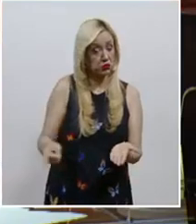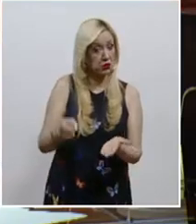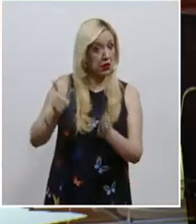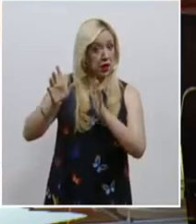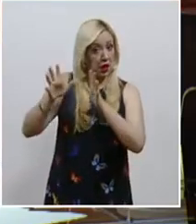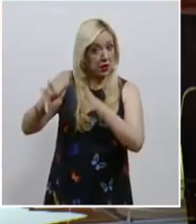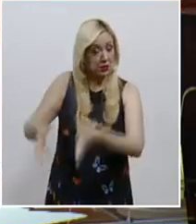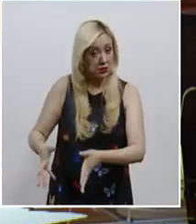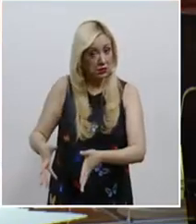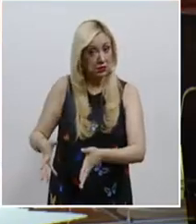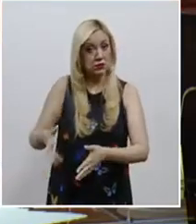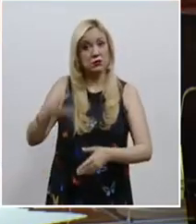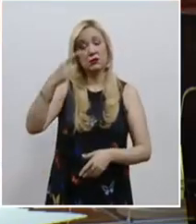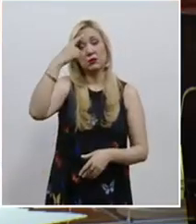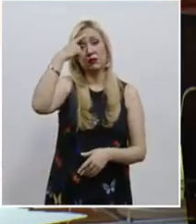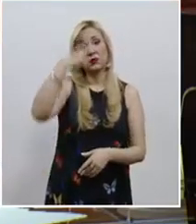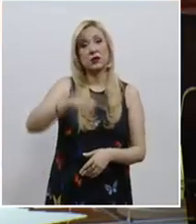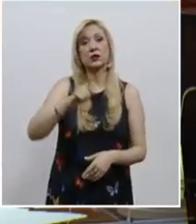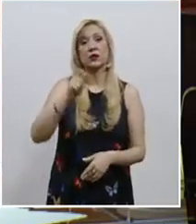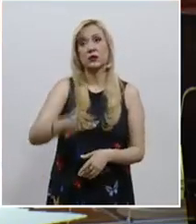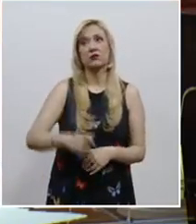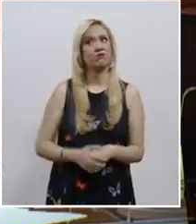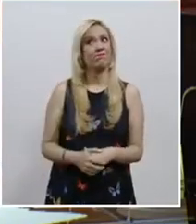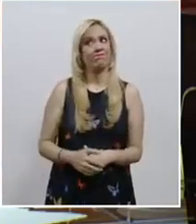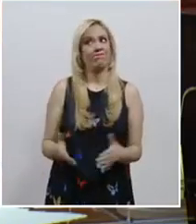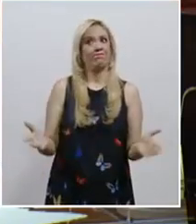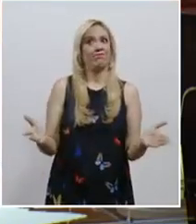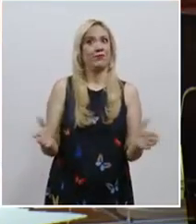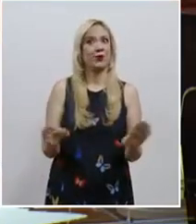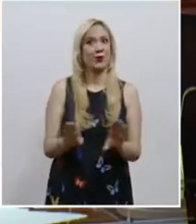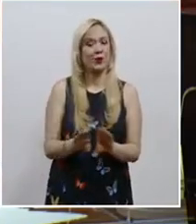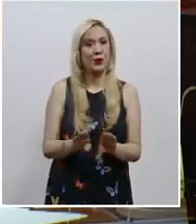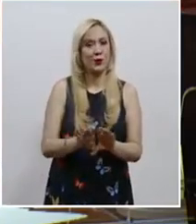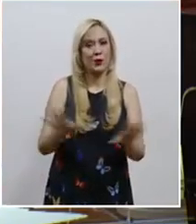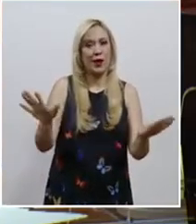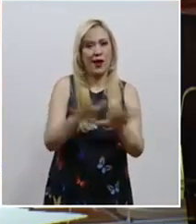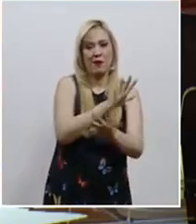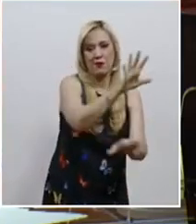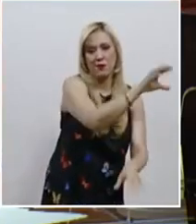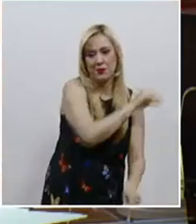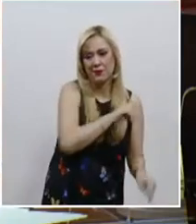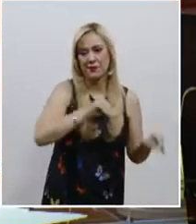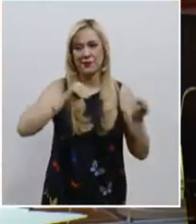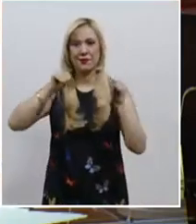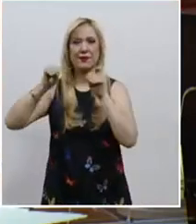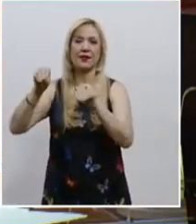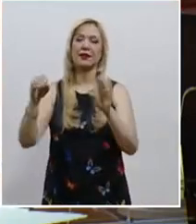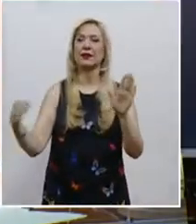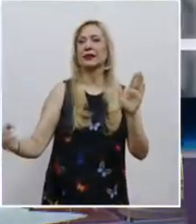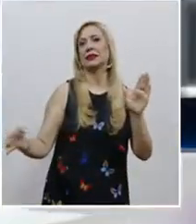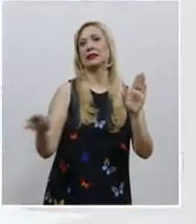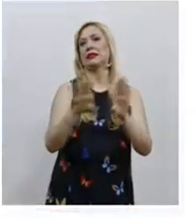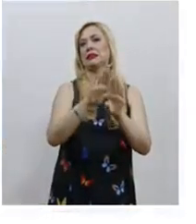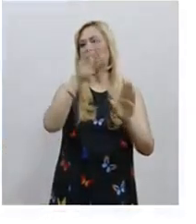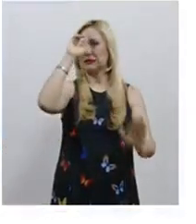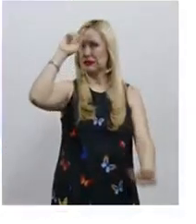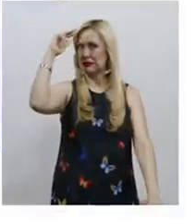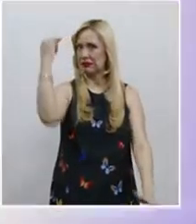estas facultades es de hecho una readscripción y técnicamente un fraude a la Constitución.